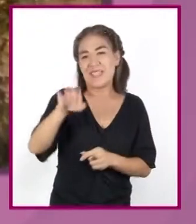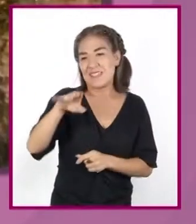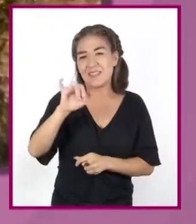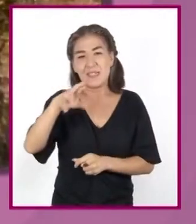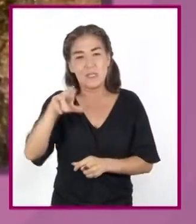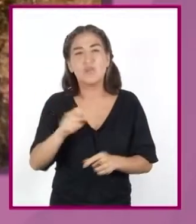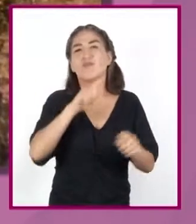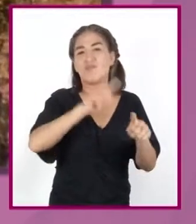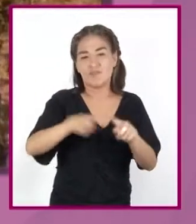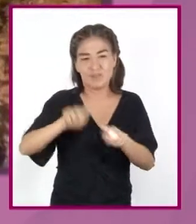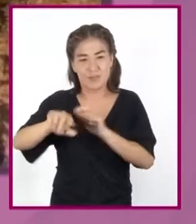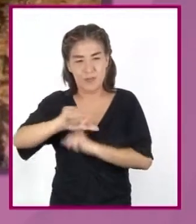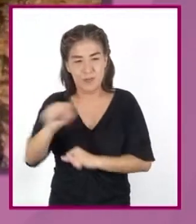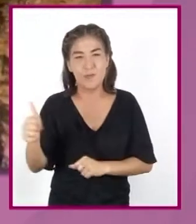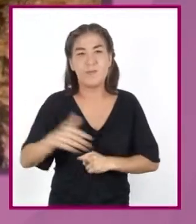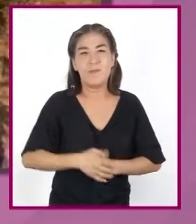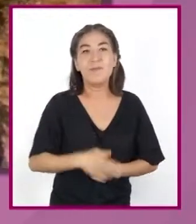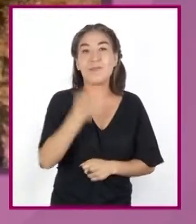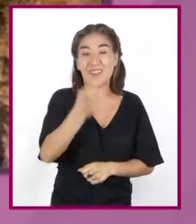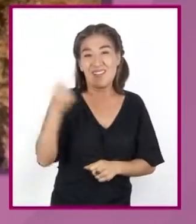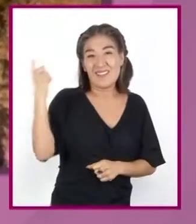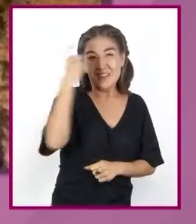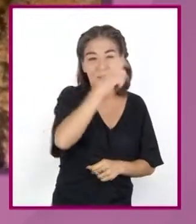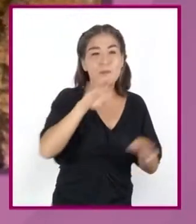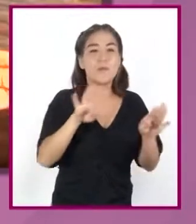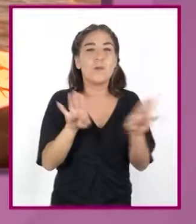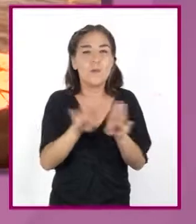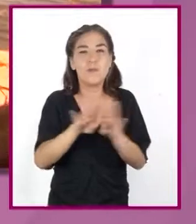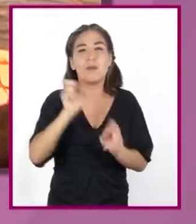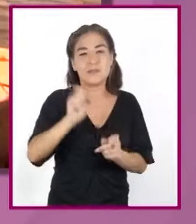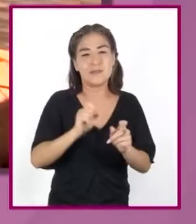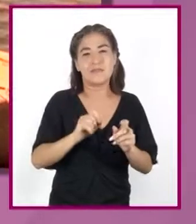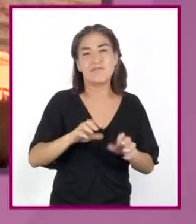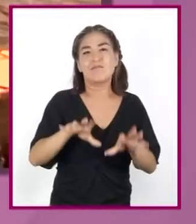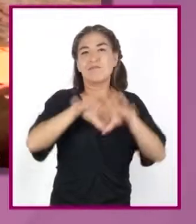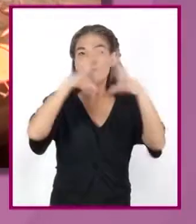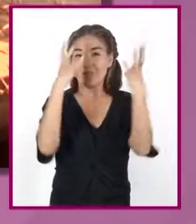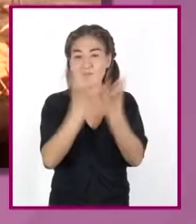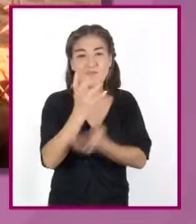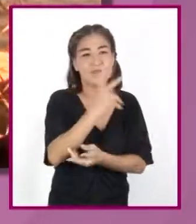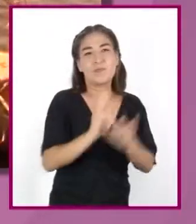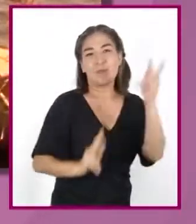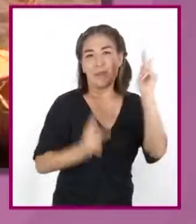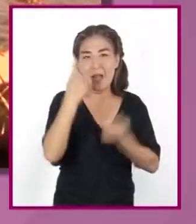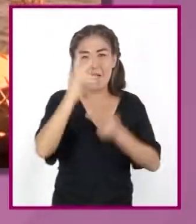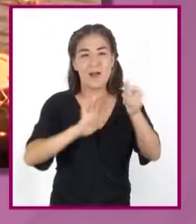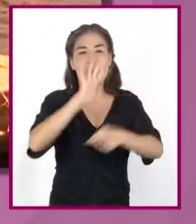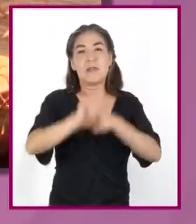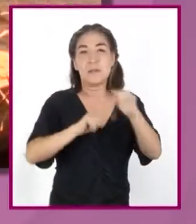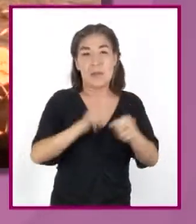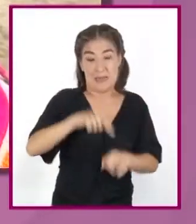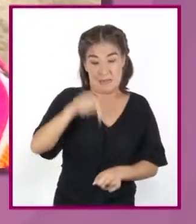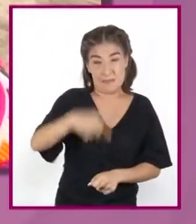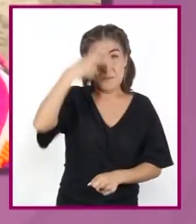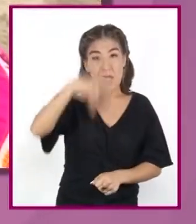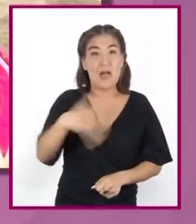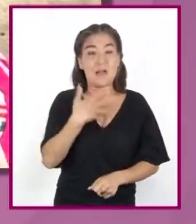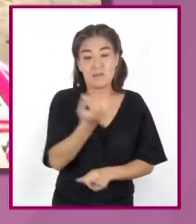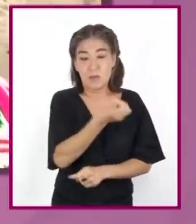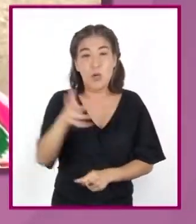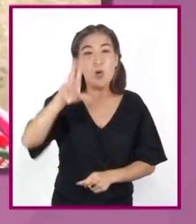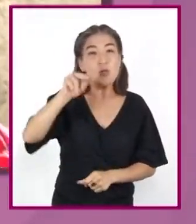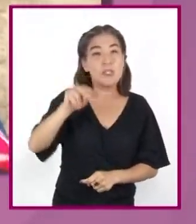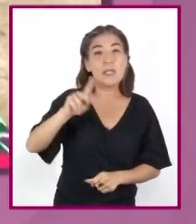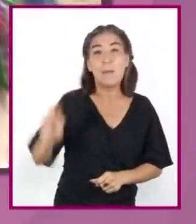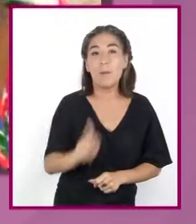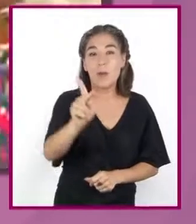otros. La complejidad ambiental también ha dado lugar a la diversidad cultural. En México viven alrededor de 80